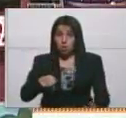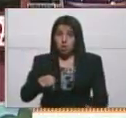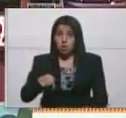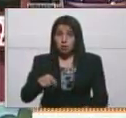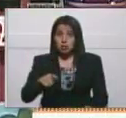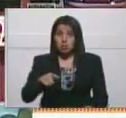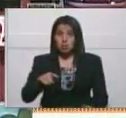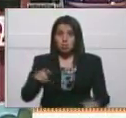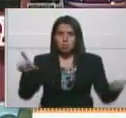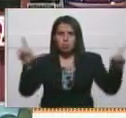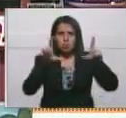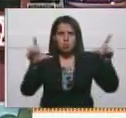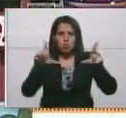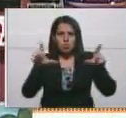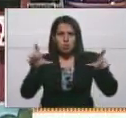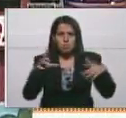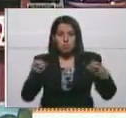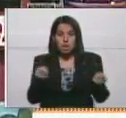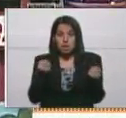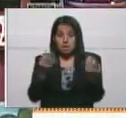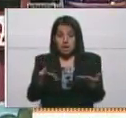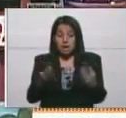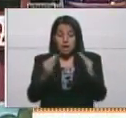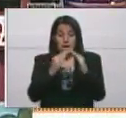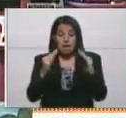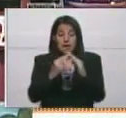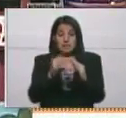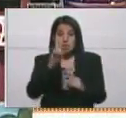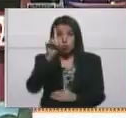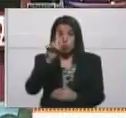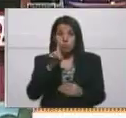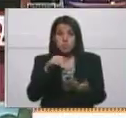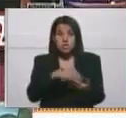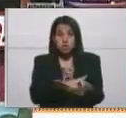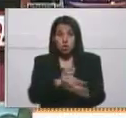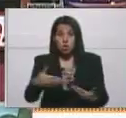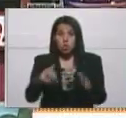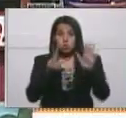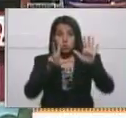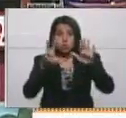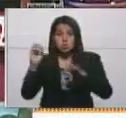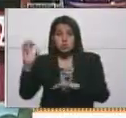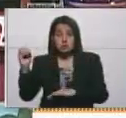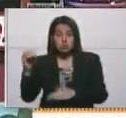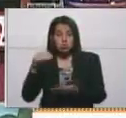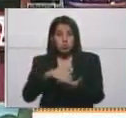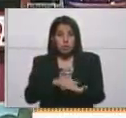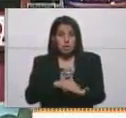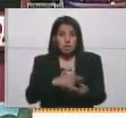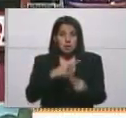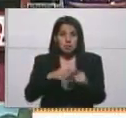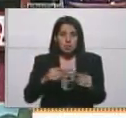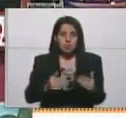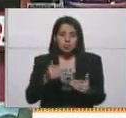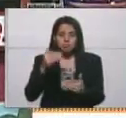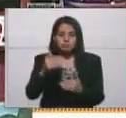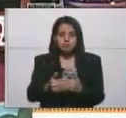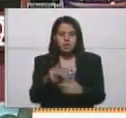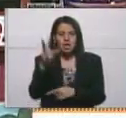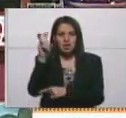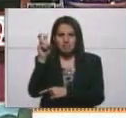programa para entregar la vivienda a 1.800.000, pero preferí trasladarlo y hacerlo el